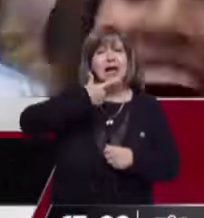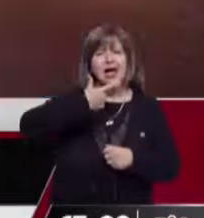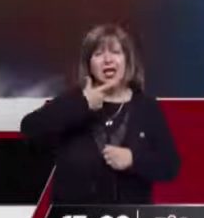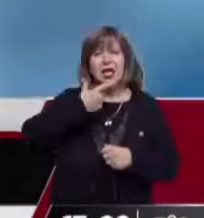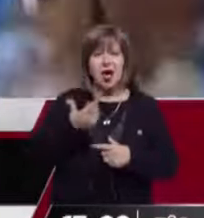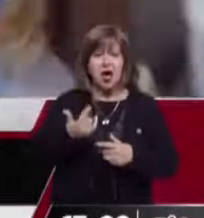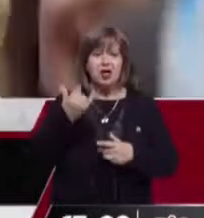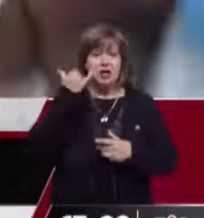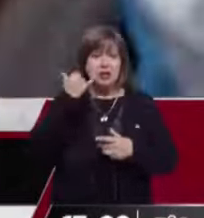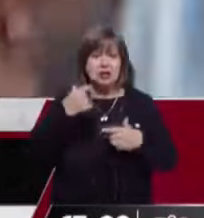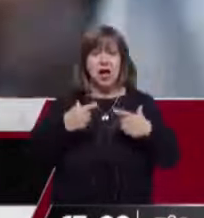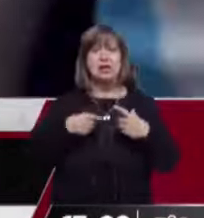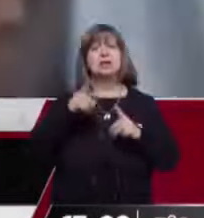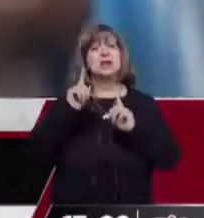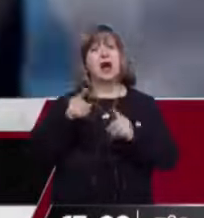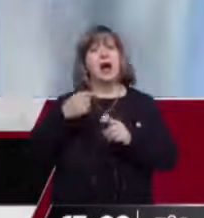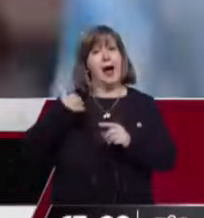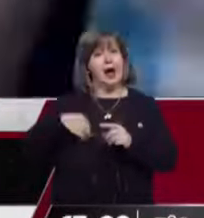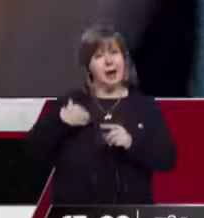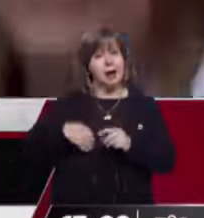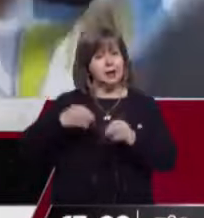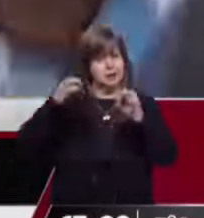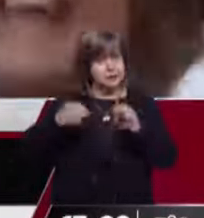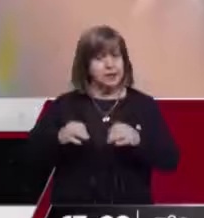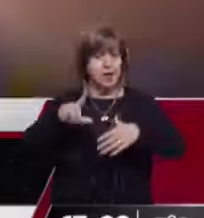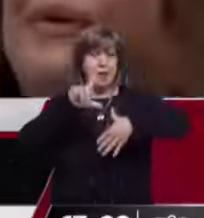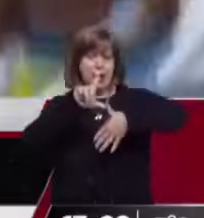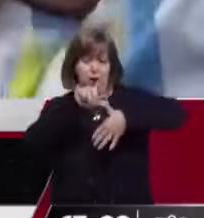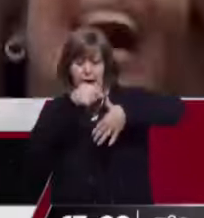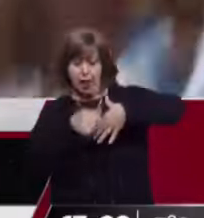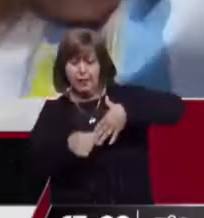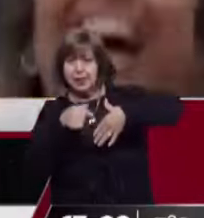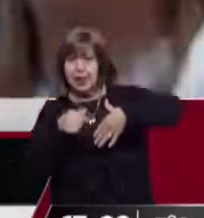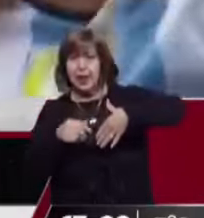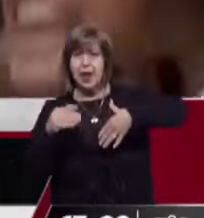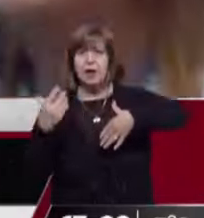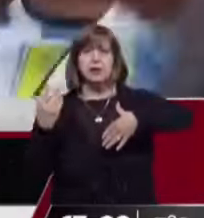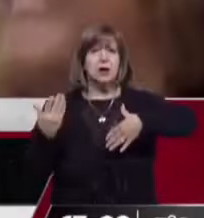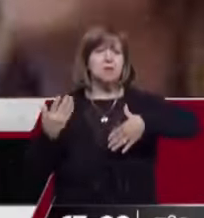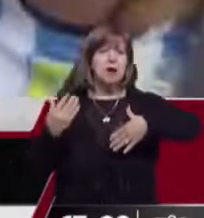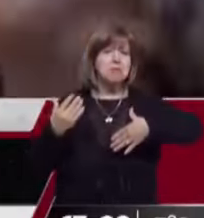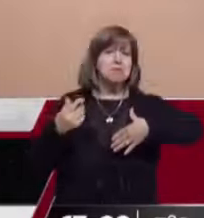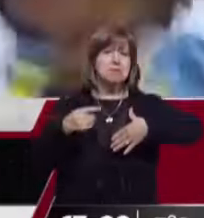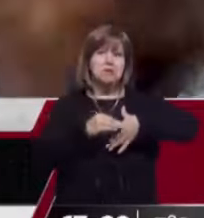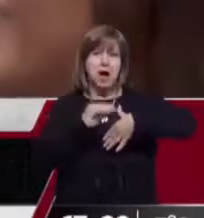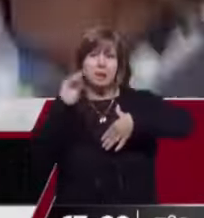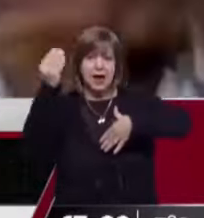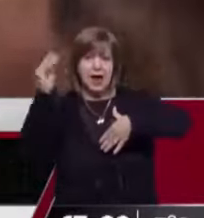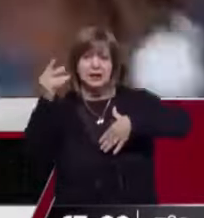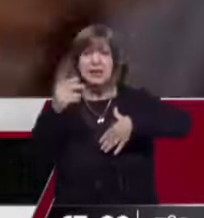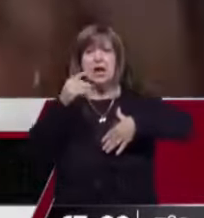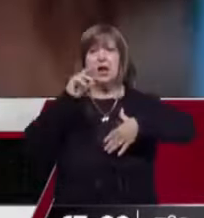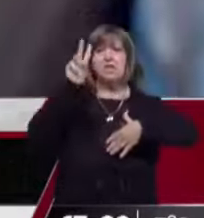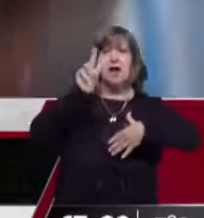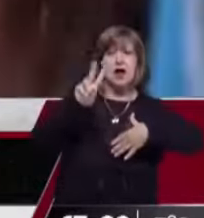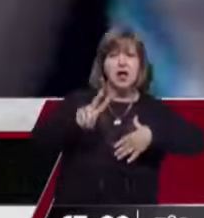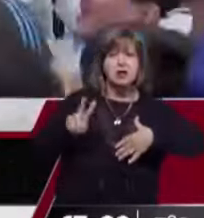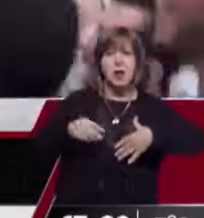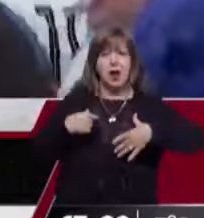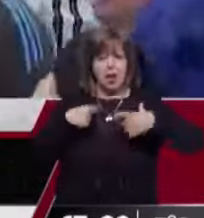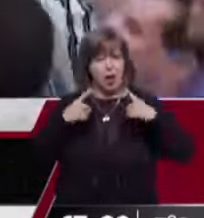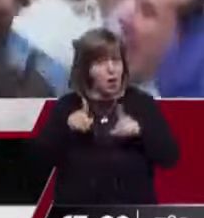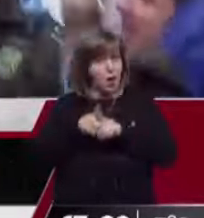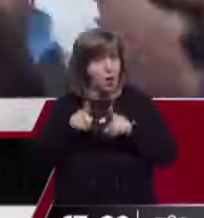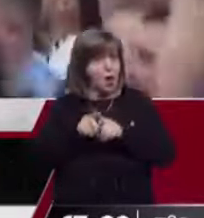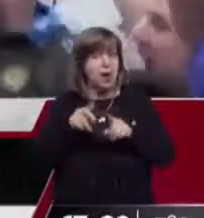argentino con nuestra camiseta, el representante de nuestro país, a ver, veo mucha gente de Centroamérica, venezolanos, de otros